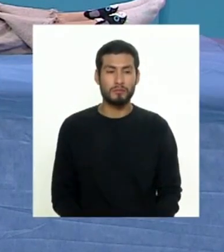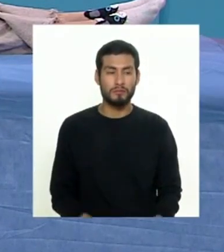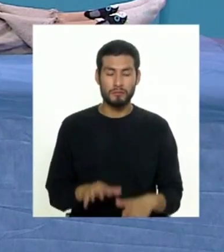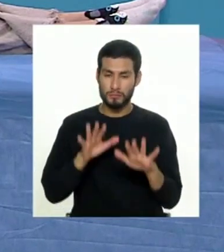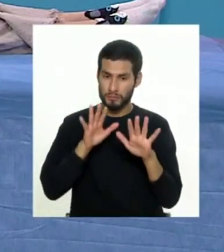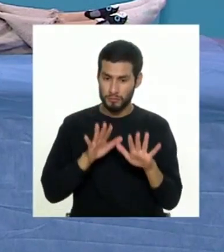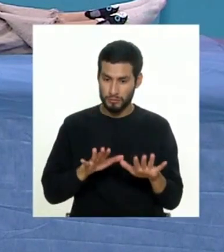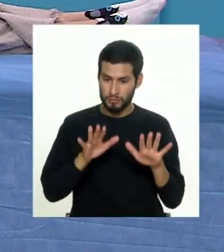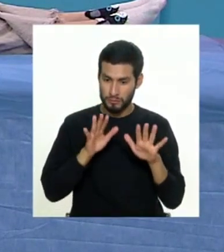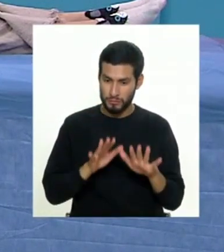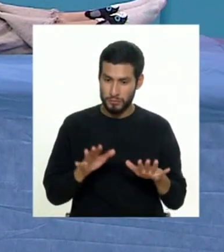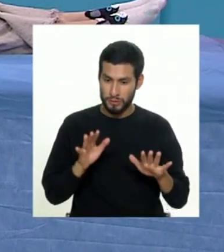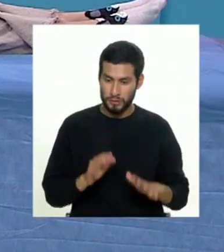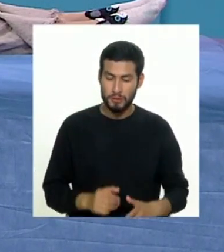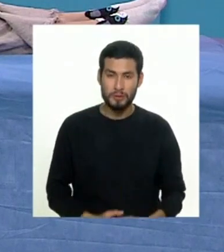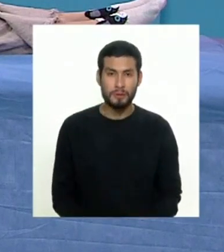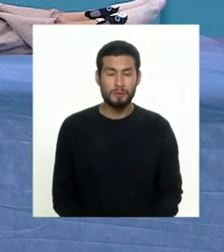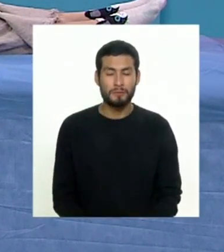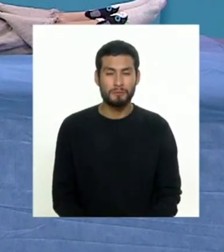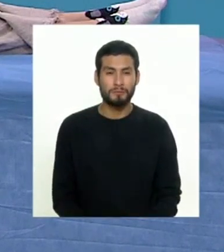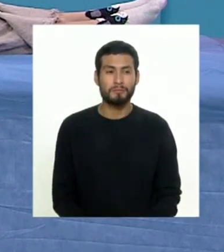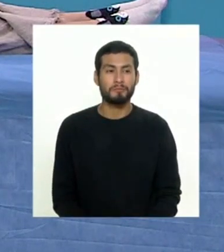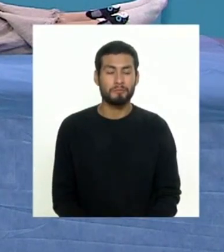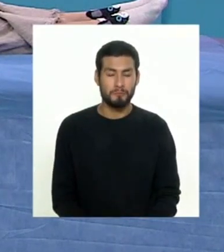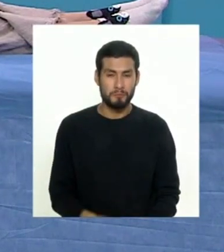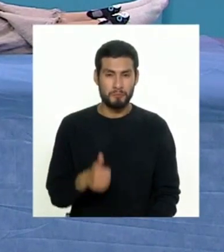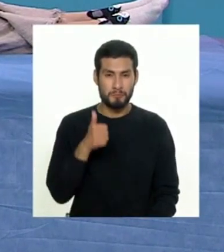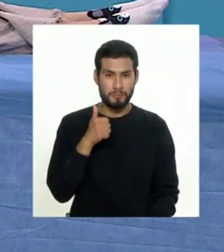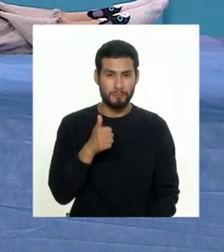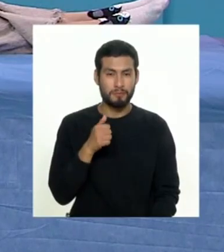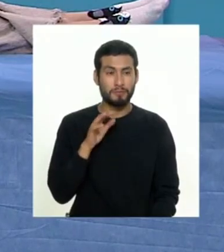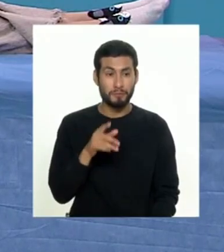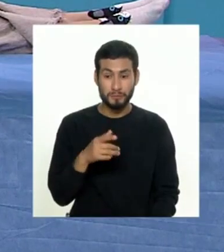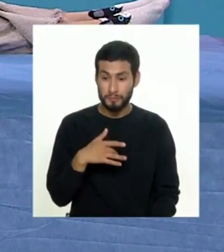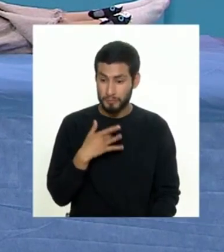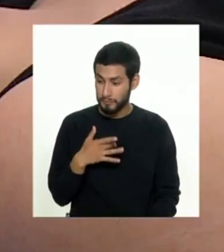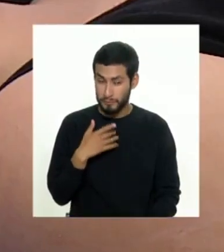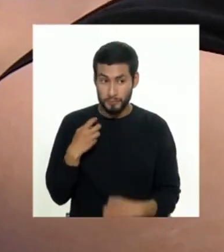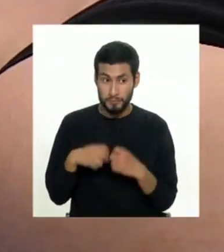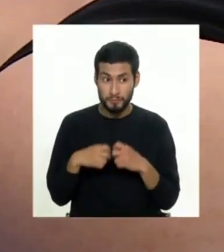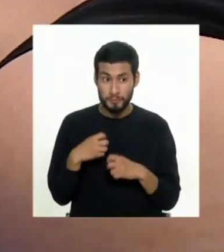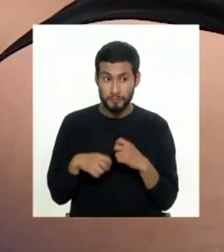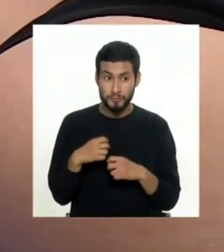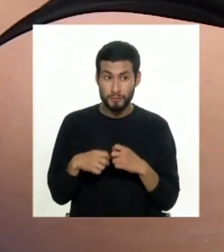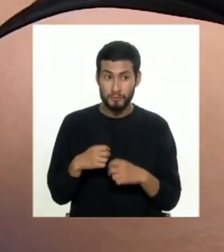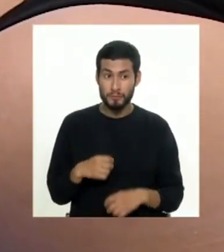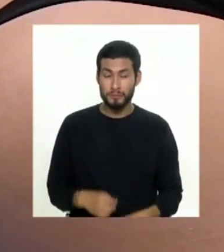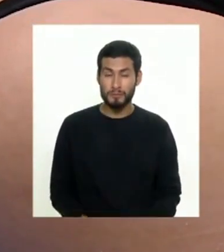Despacito. Muy bien. ¿Alguna molestia?